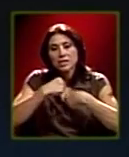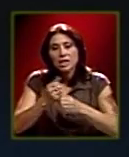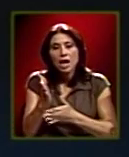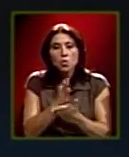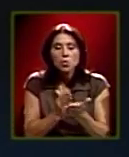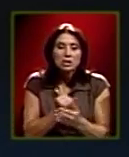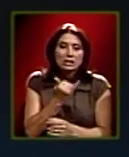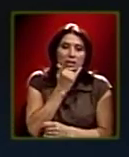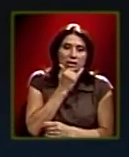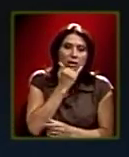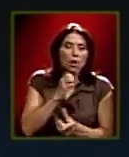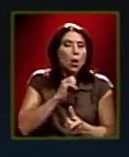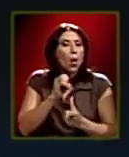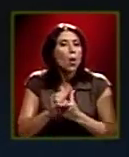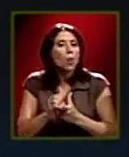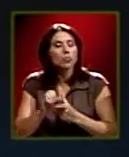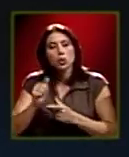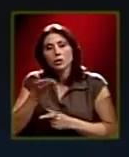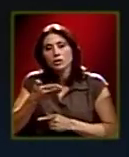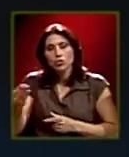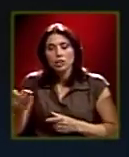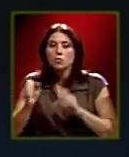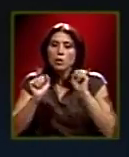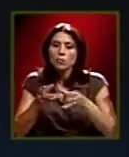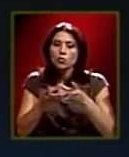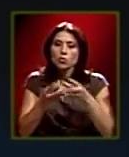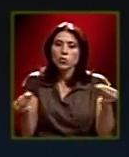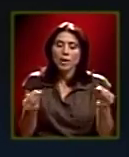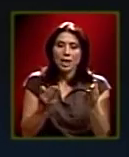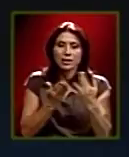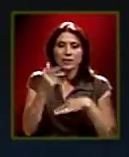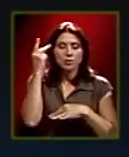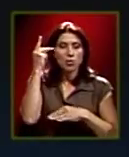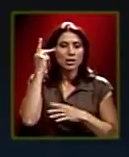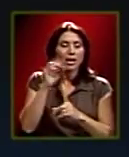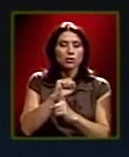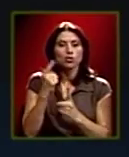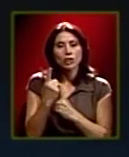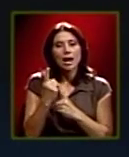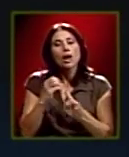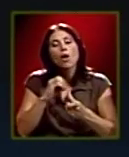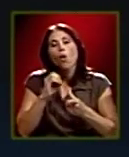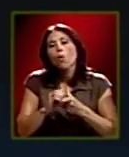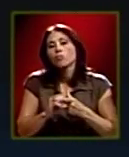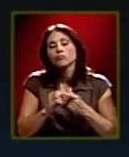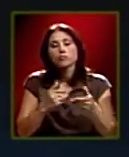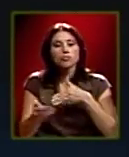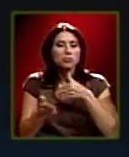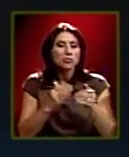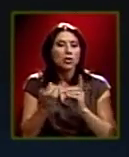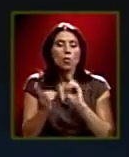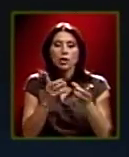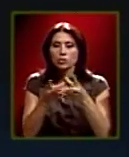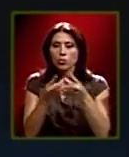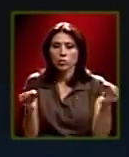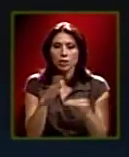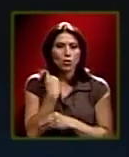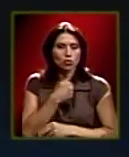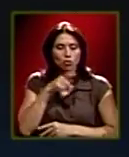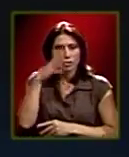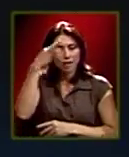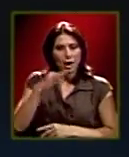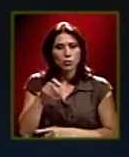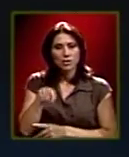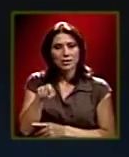con el tratado, resolverlos a través de una política social o de los remedios que consideremos necesario. Y yo creo que eso